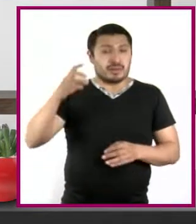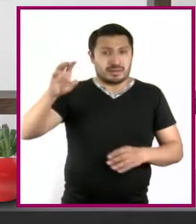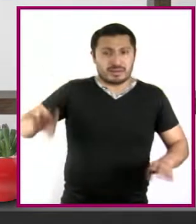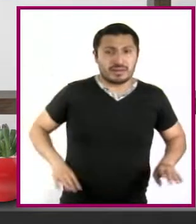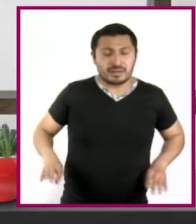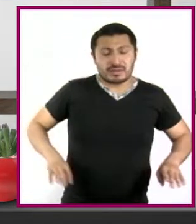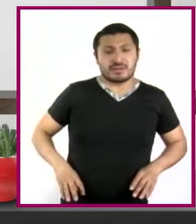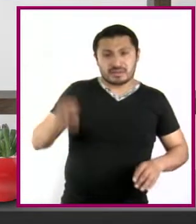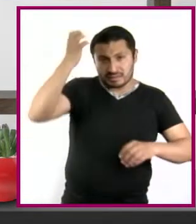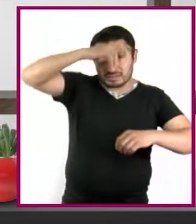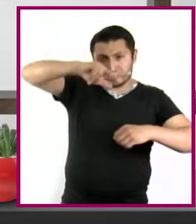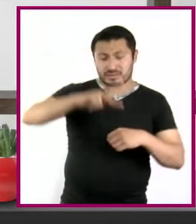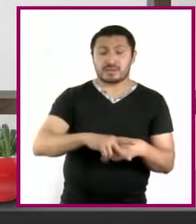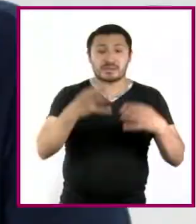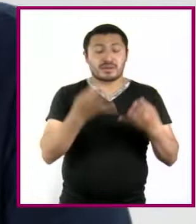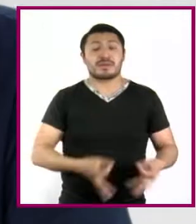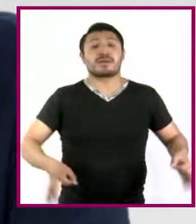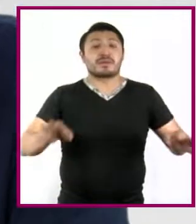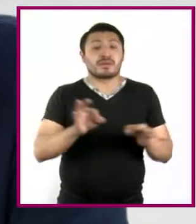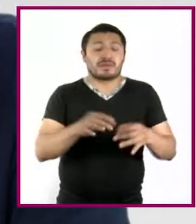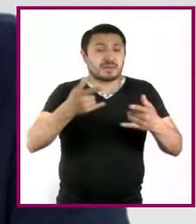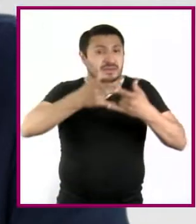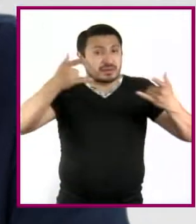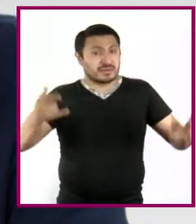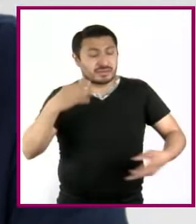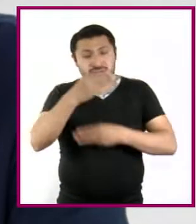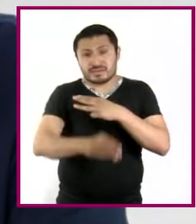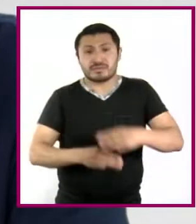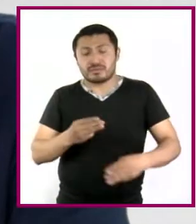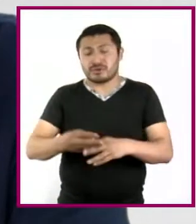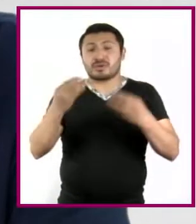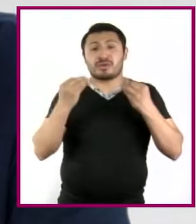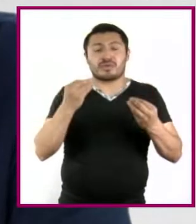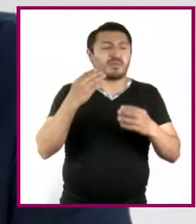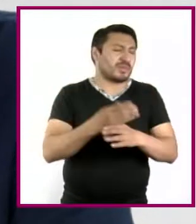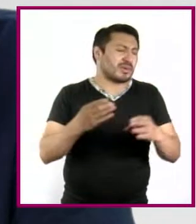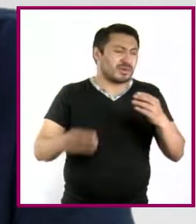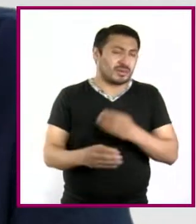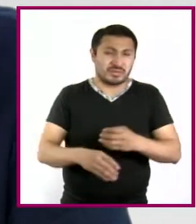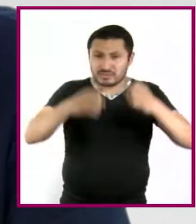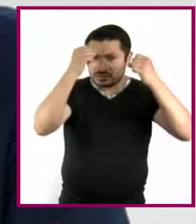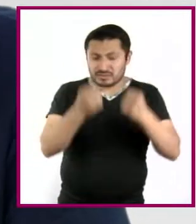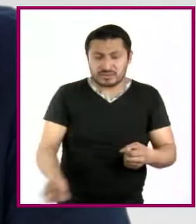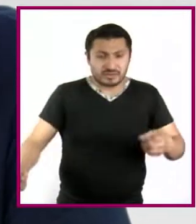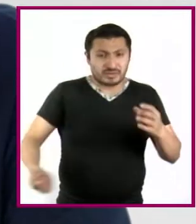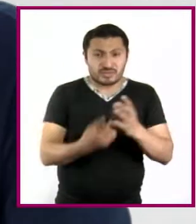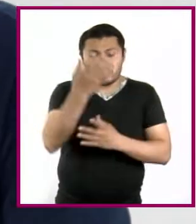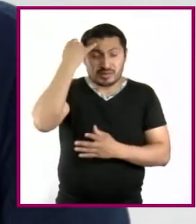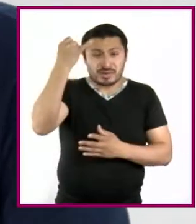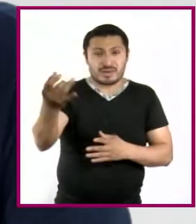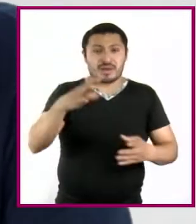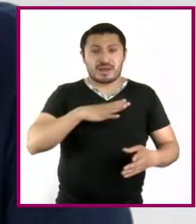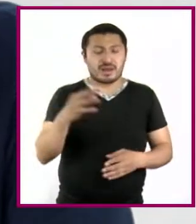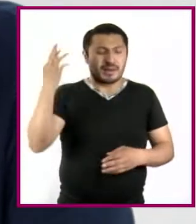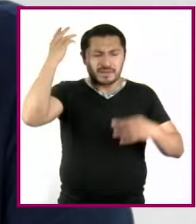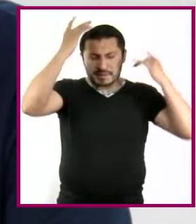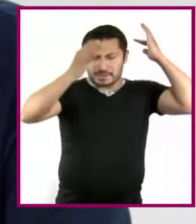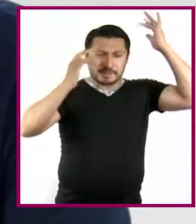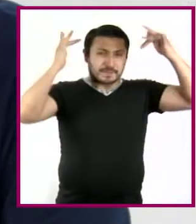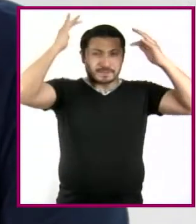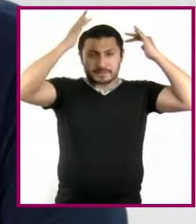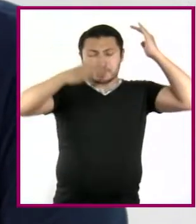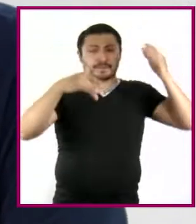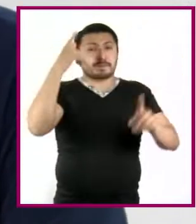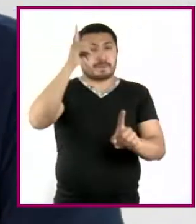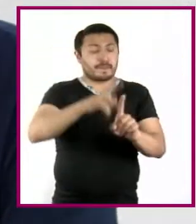de las grandes tareas de la historia global. Muchas de las obras más convincentes dentro de esta nueva corriente son autorreflexivas y muchas